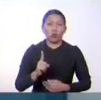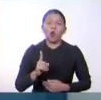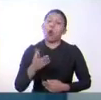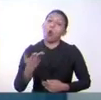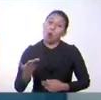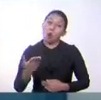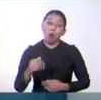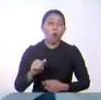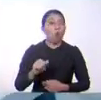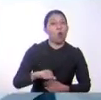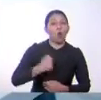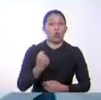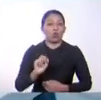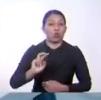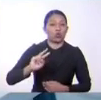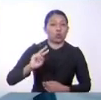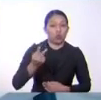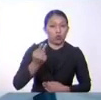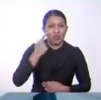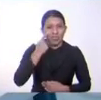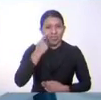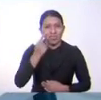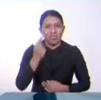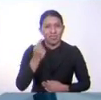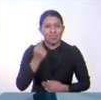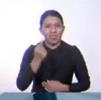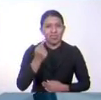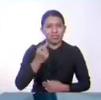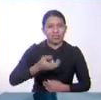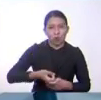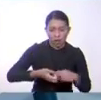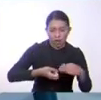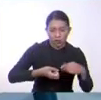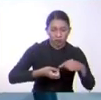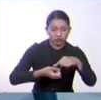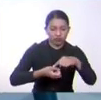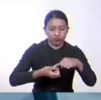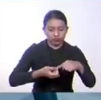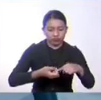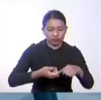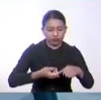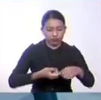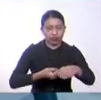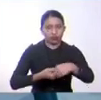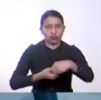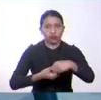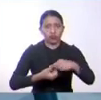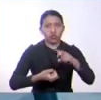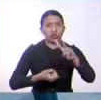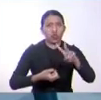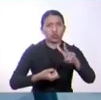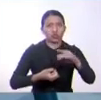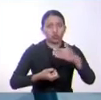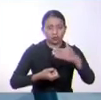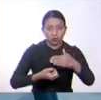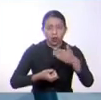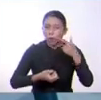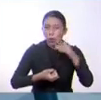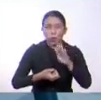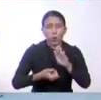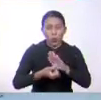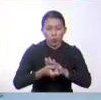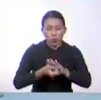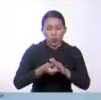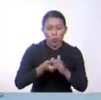estructura secundaria como esta que observamos acá. Esta pared secundaria está formada por